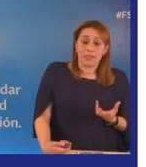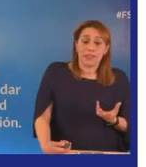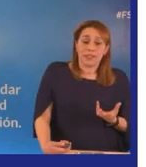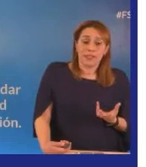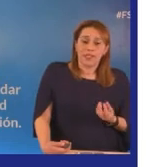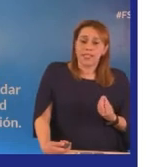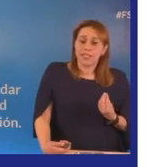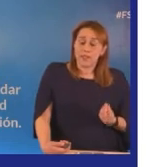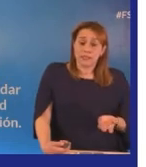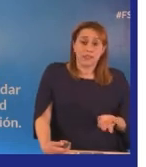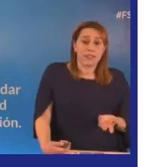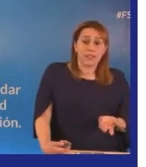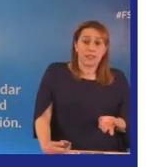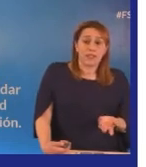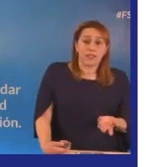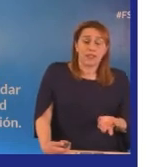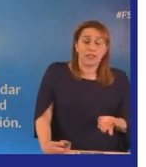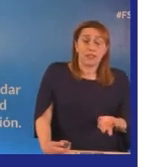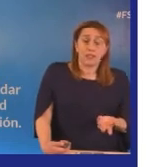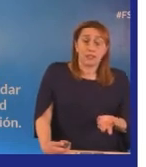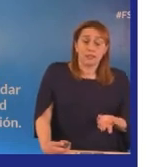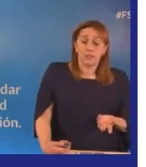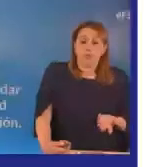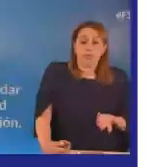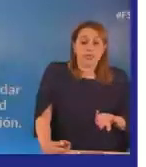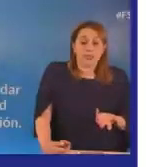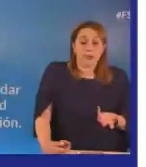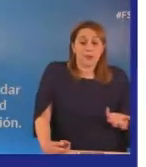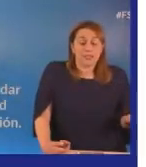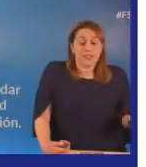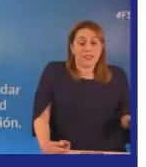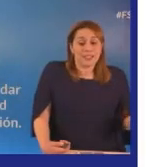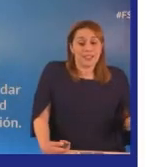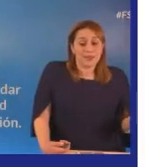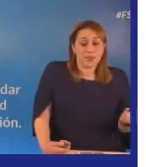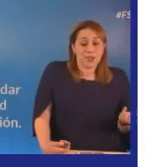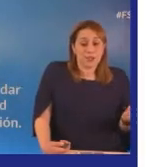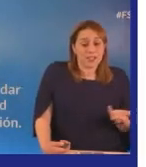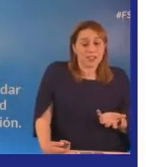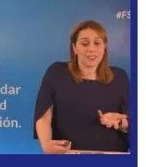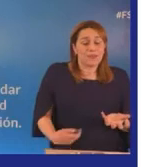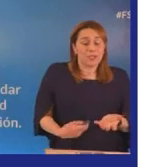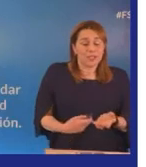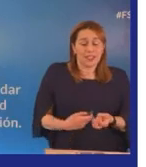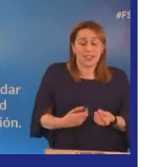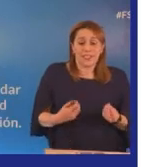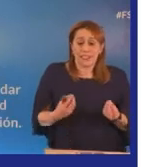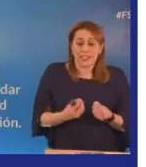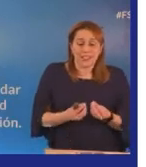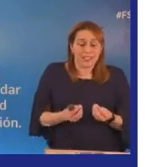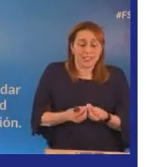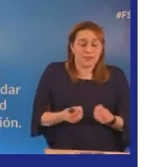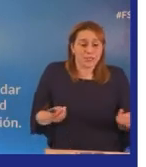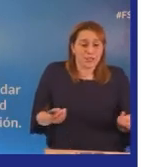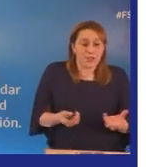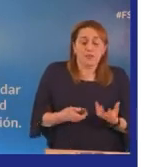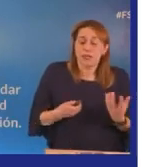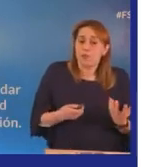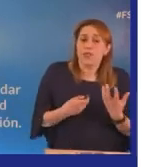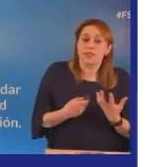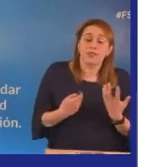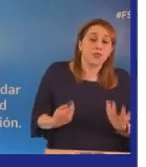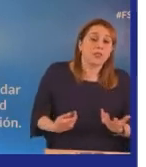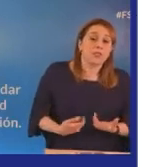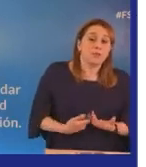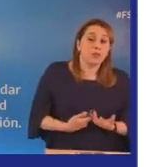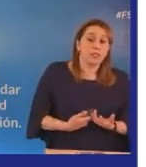esta técnica, es fácil de hacer, es lo más interesante porque no necesitamos hacer grandes inversiones para